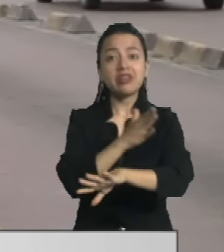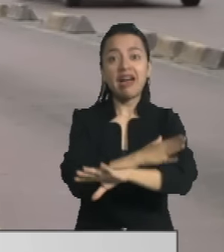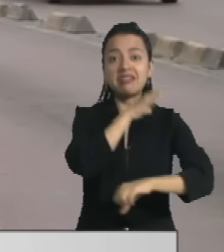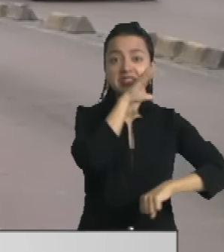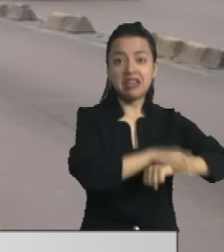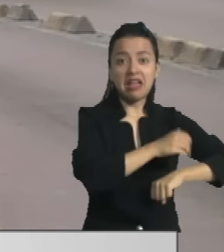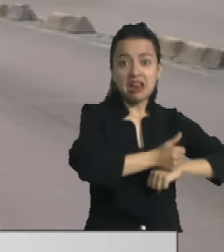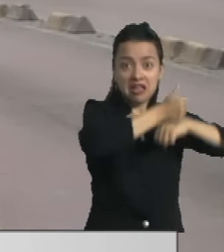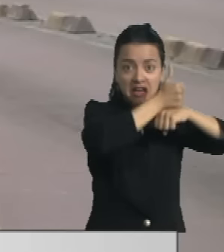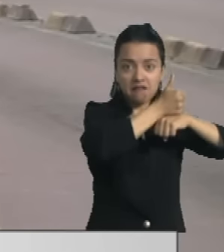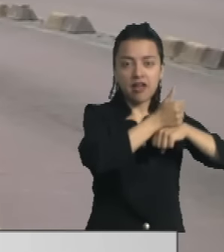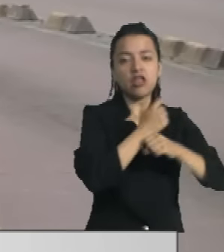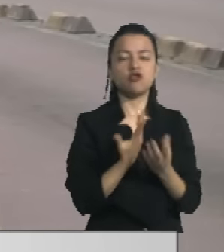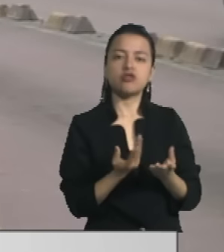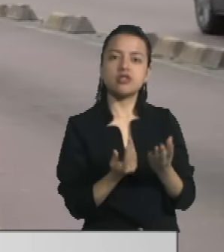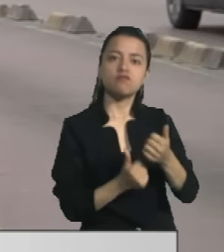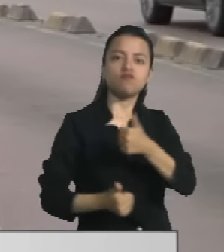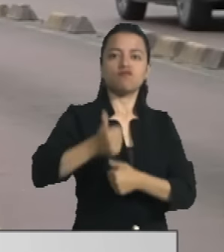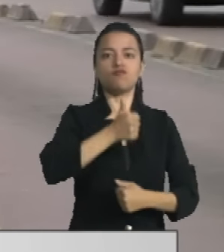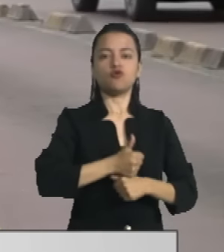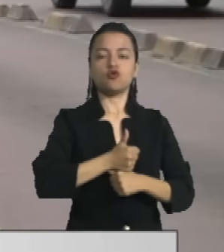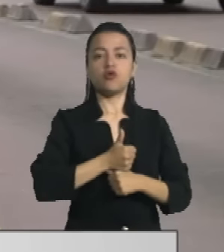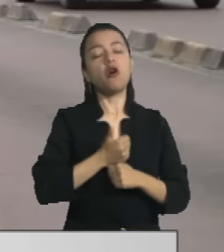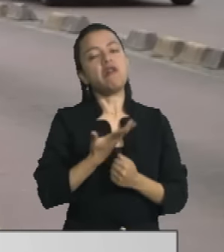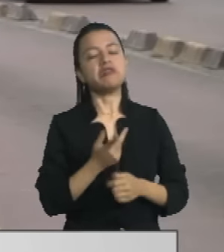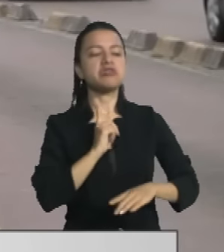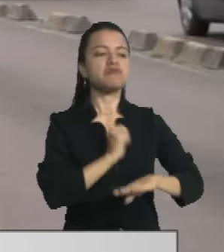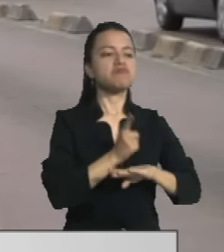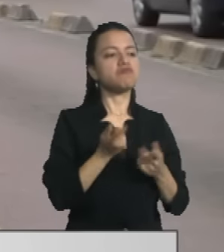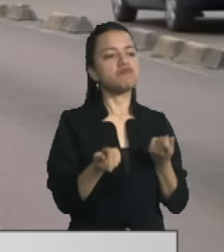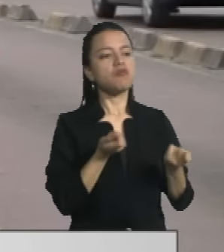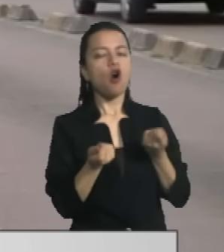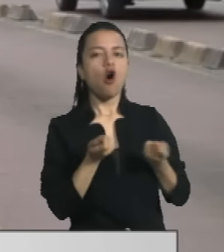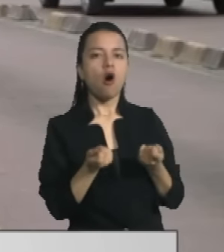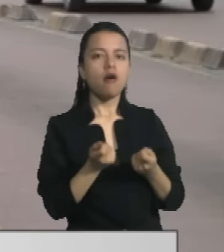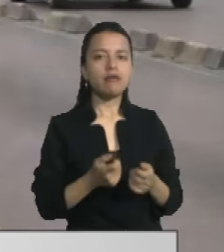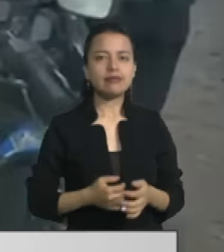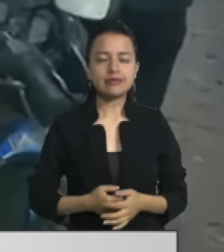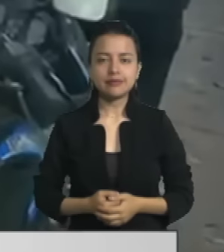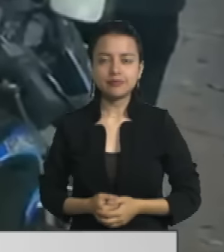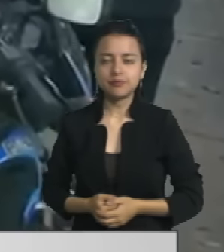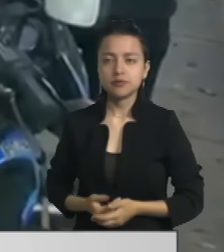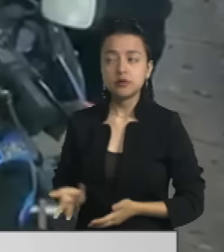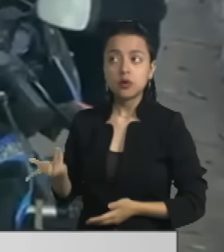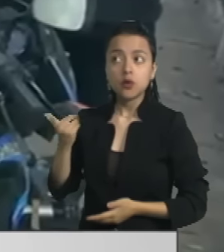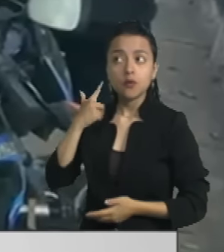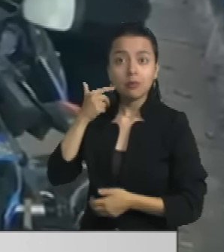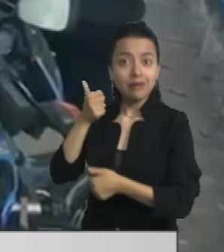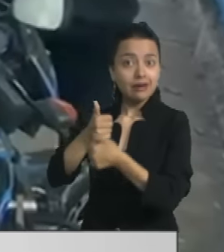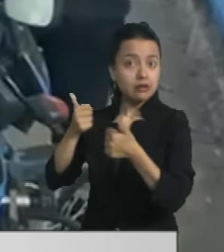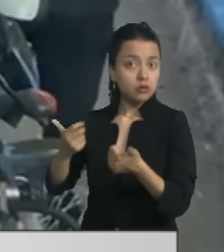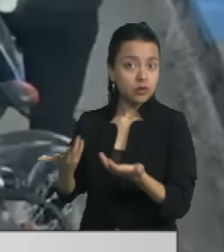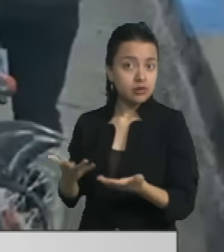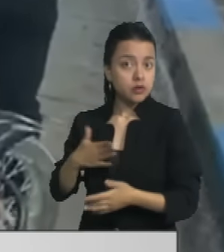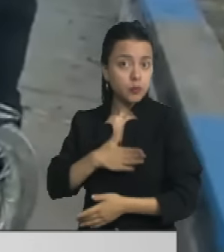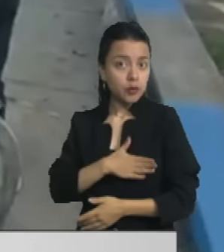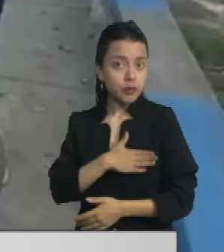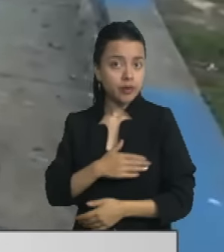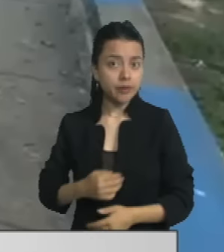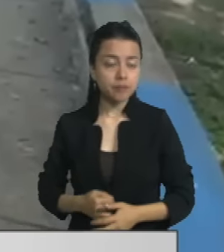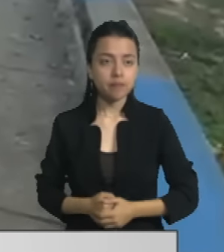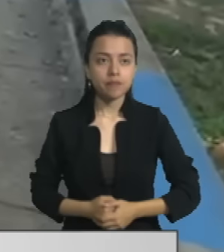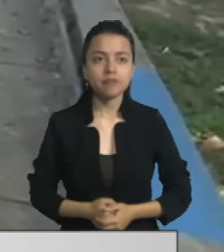en el año 2023 según informaron las autoridades del departamento de Bolívar de acuerdo con las investigaciones